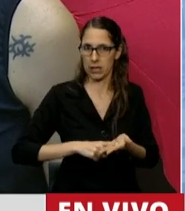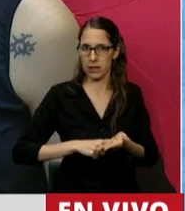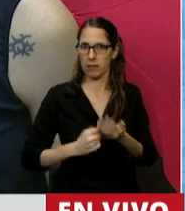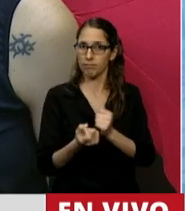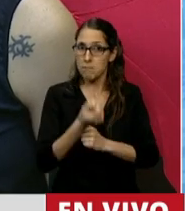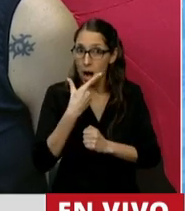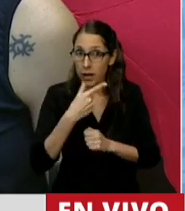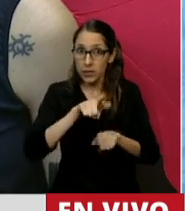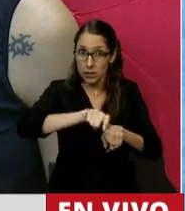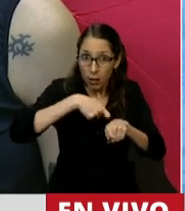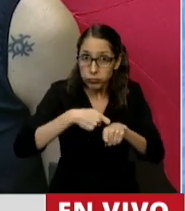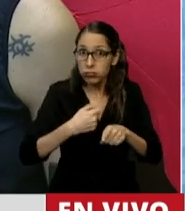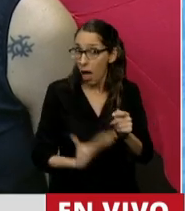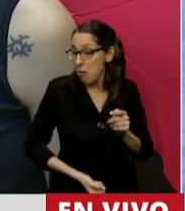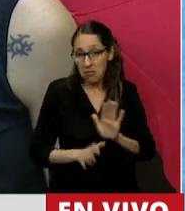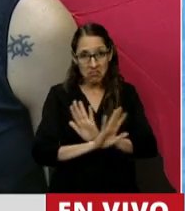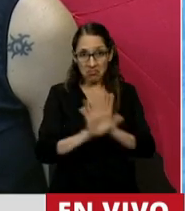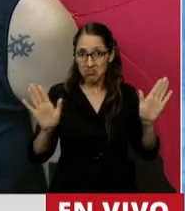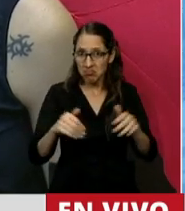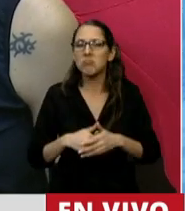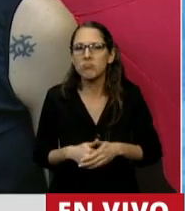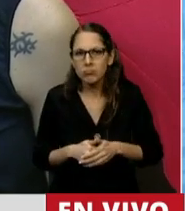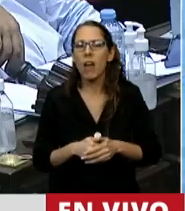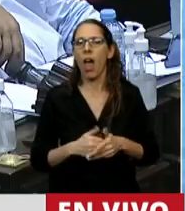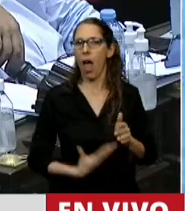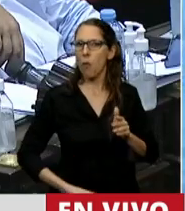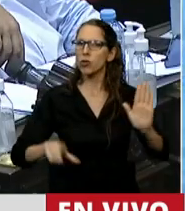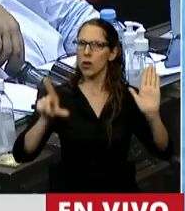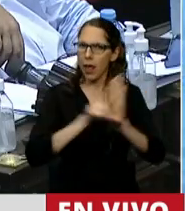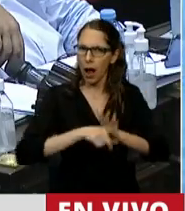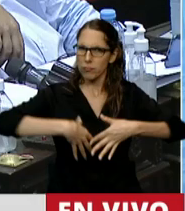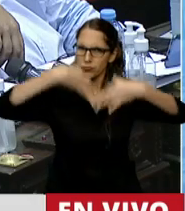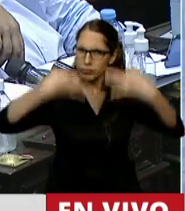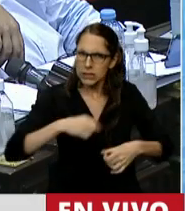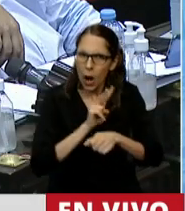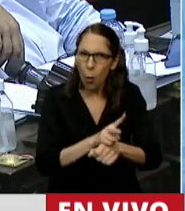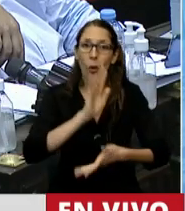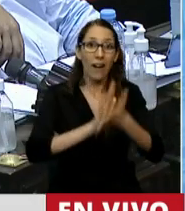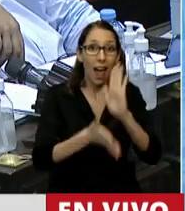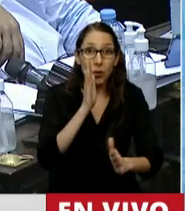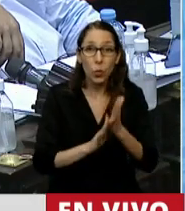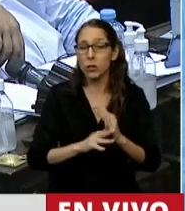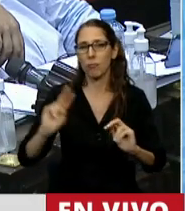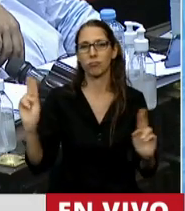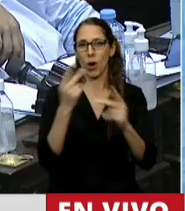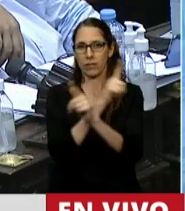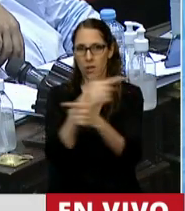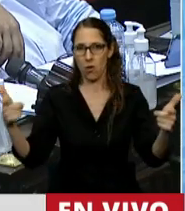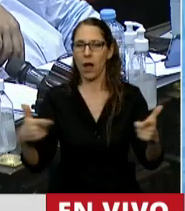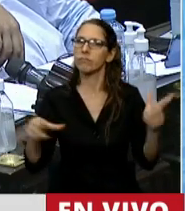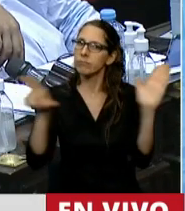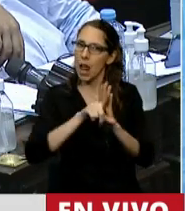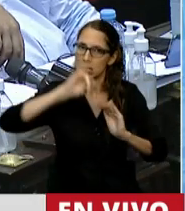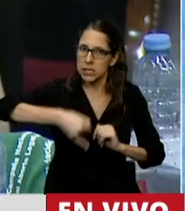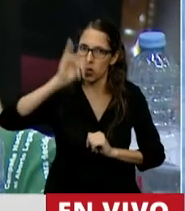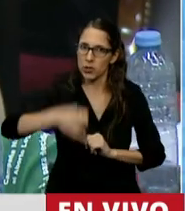anticonceptivo para no abortar, aborto legal, seguro y gratuito para no morir. Que sea ley. Muchas gracias.